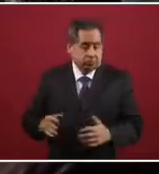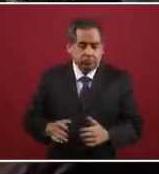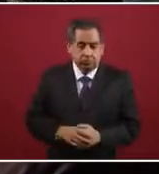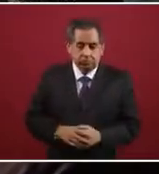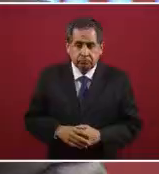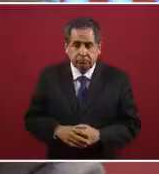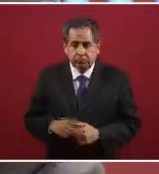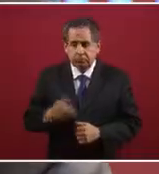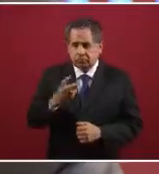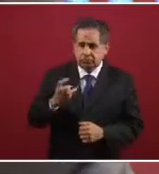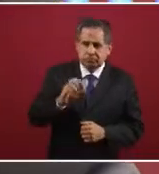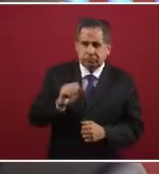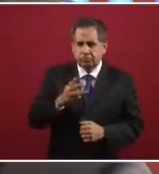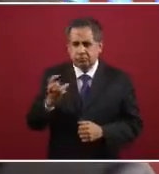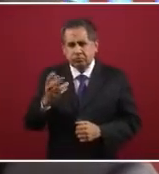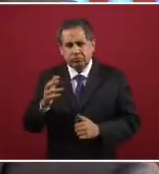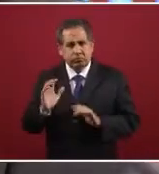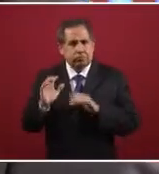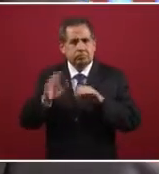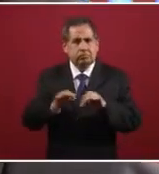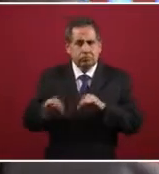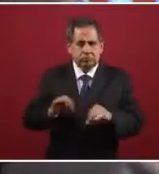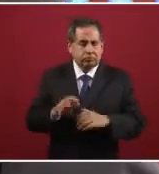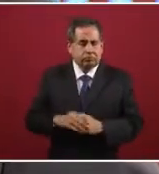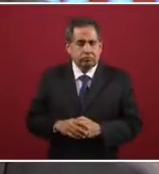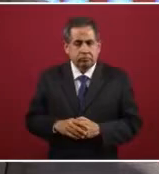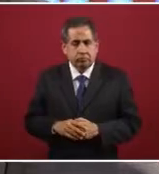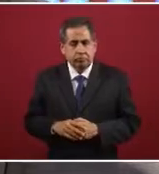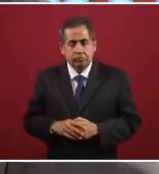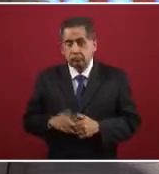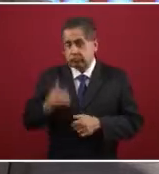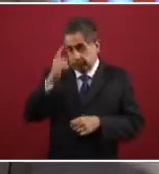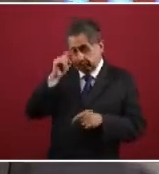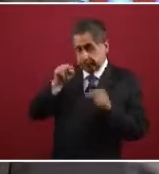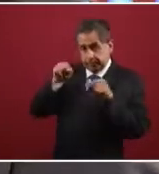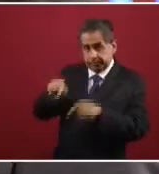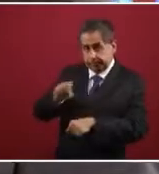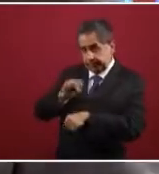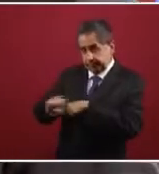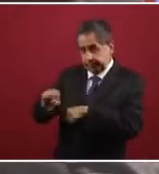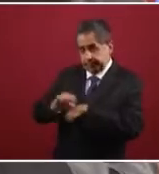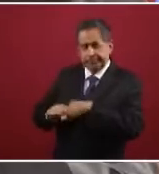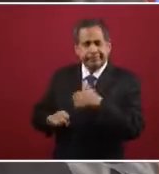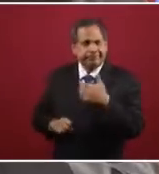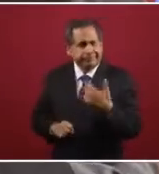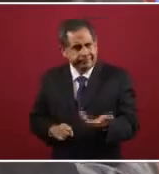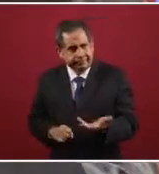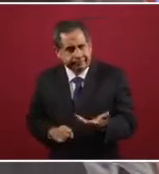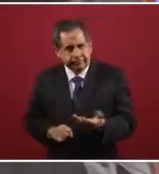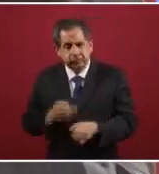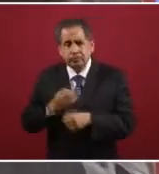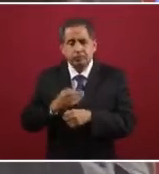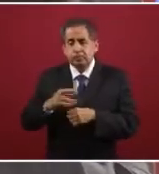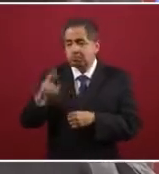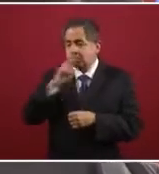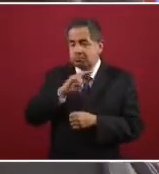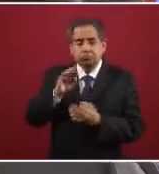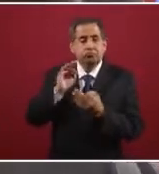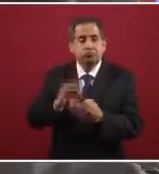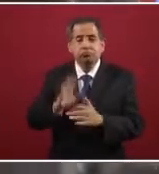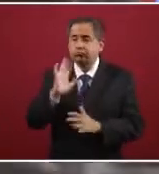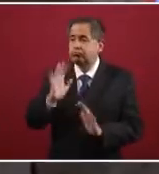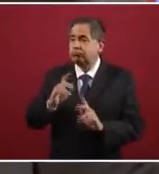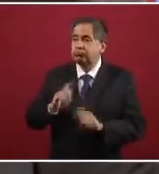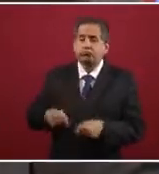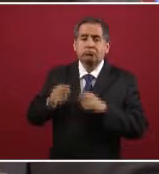Entre 300 y 350,000 empleos. En el caso de El Salvador. Entonces, es muy pronto para decir que ya generamos esos